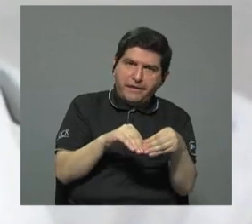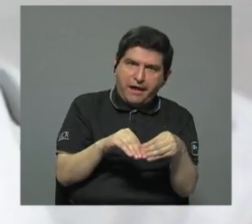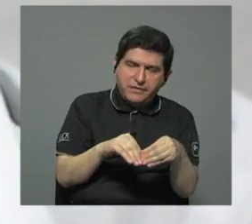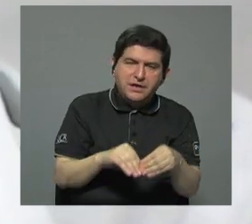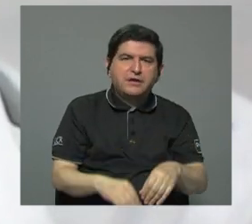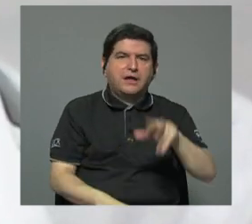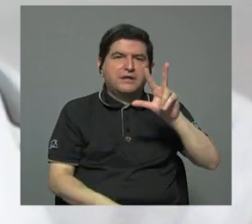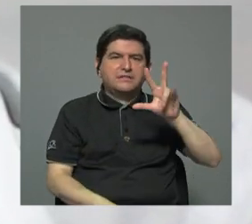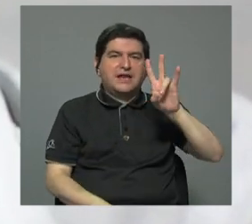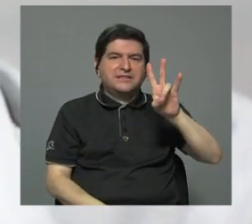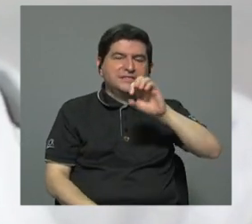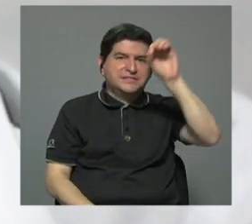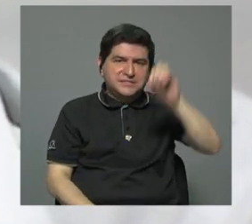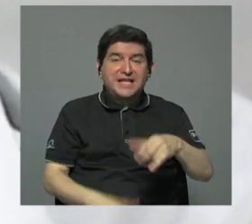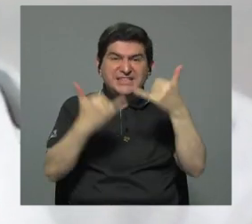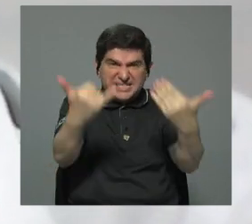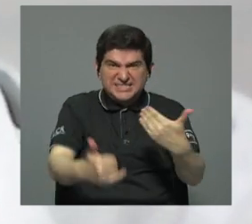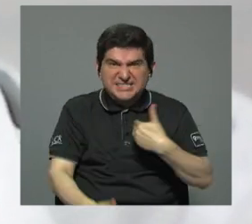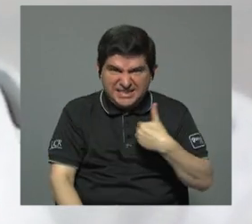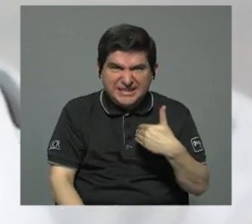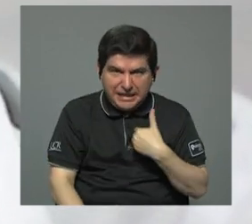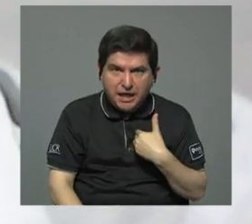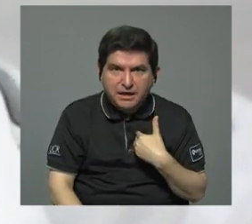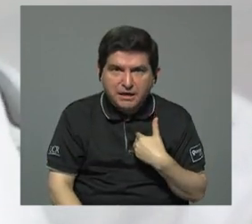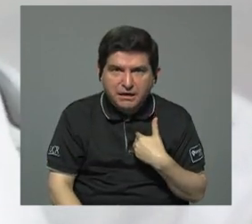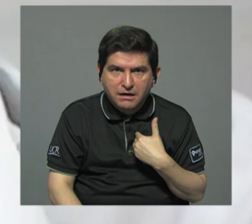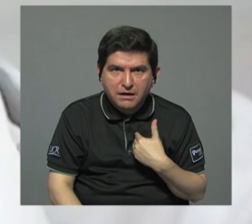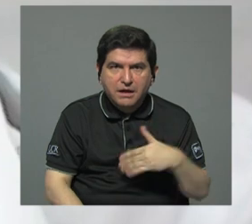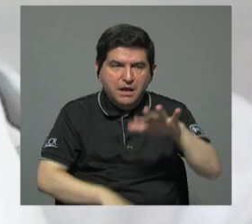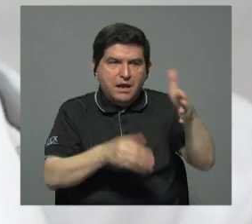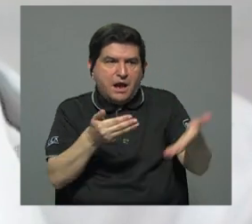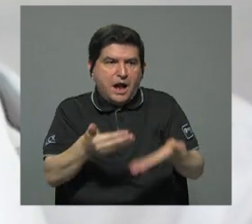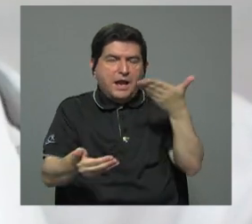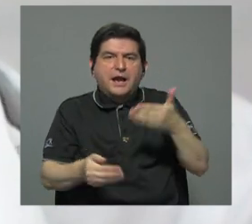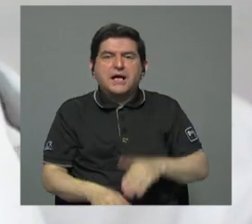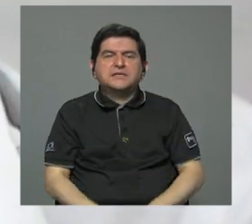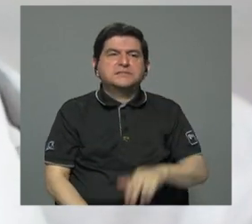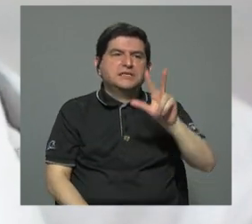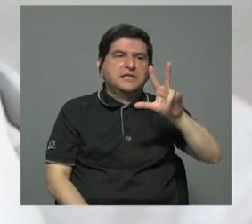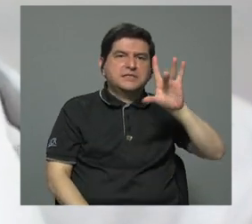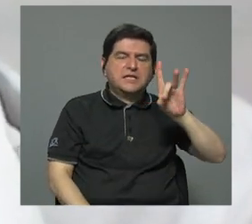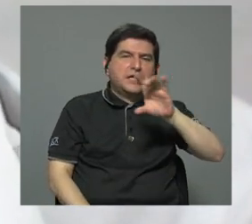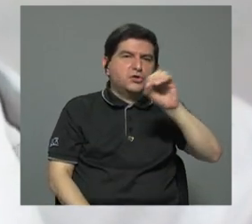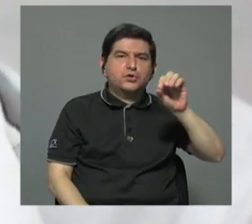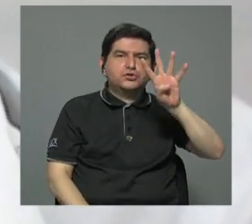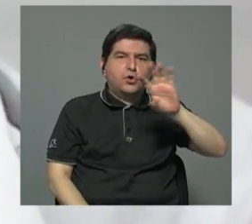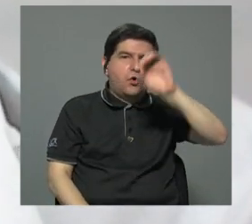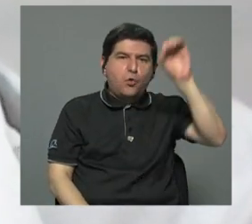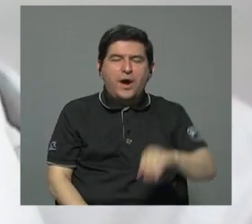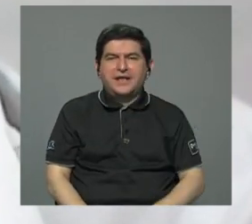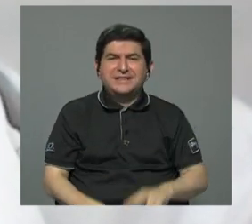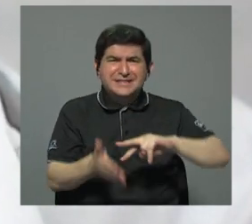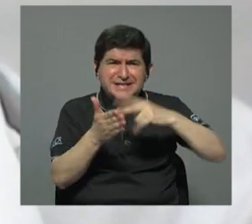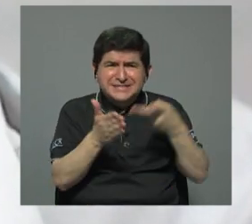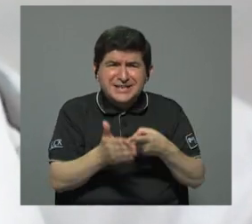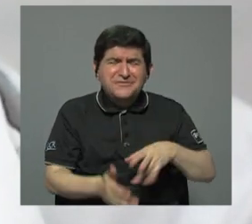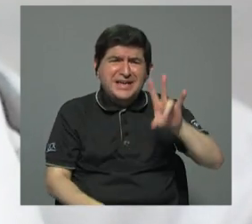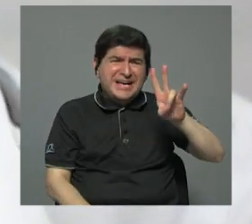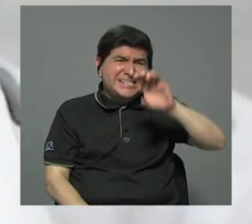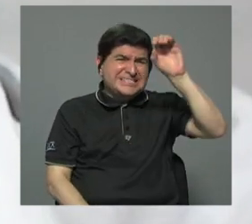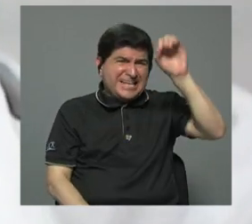el 37% que ya tiene al casi 38, 40%, prácticamente estaríamos hablando de un